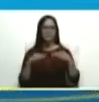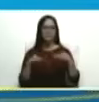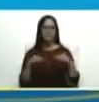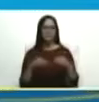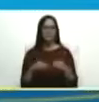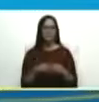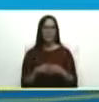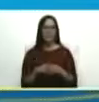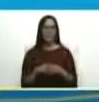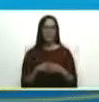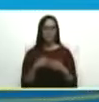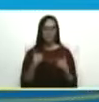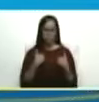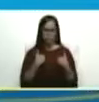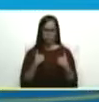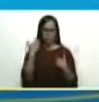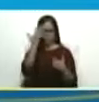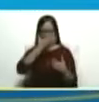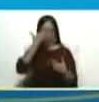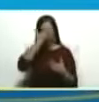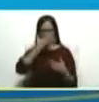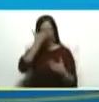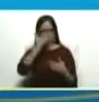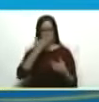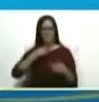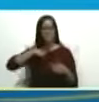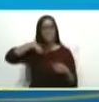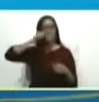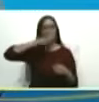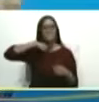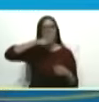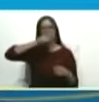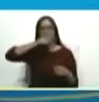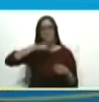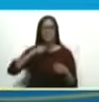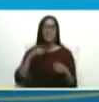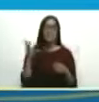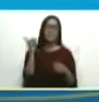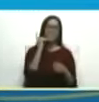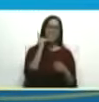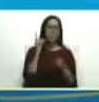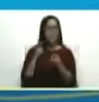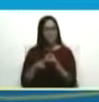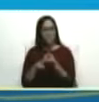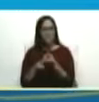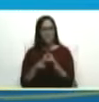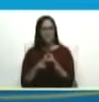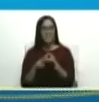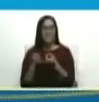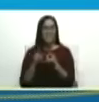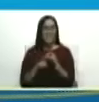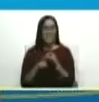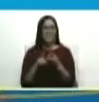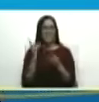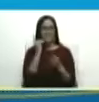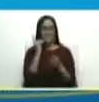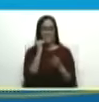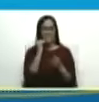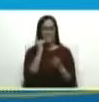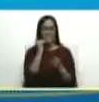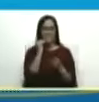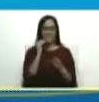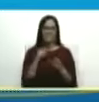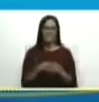Me echo una lavadita de cara, una cepilladita, desayuno con Silita. Silita hace un desayuno